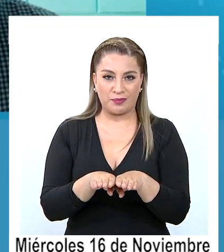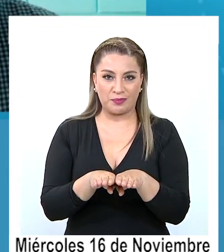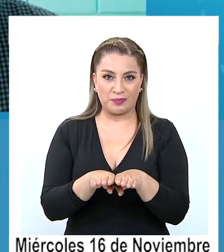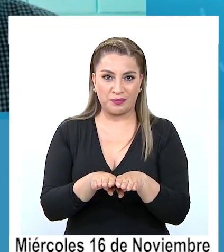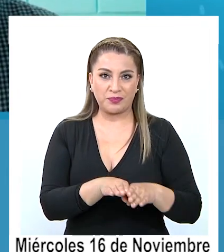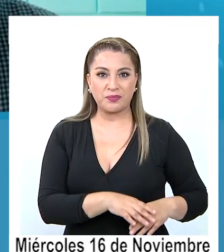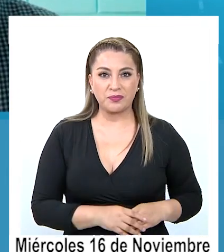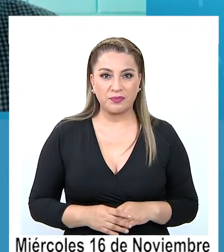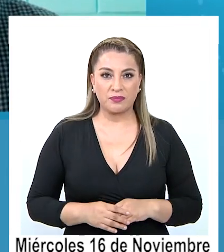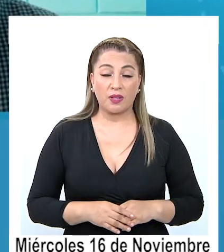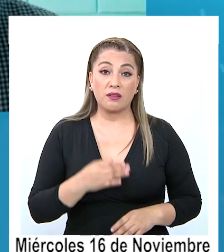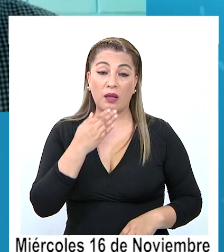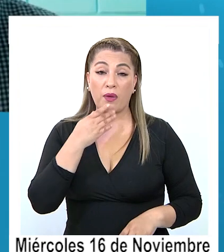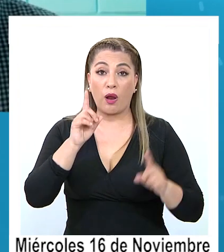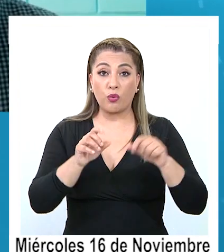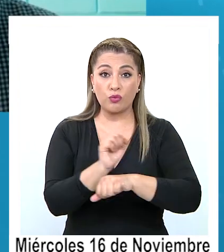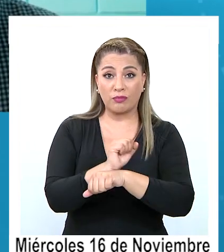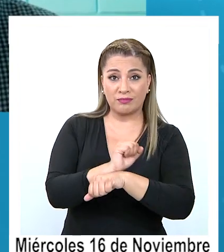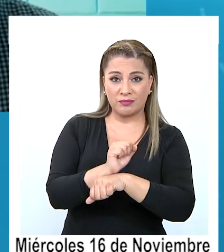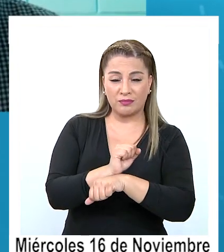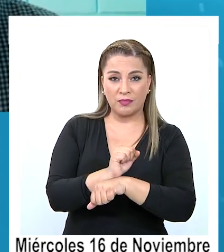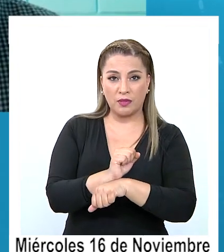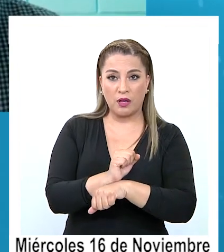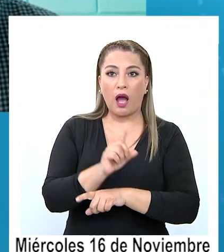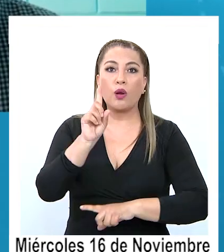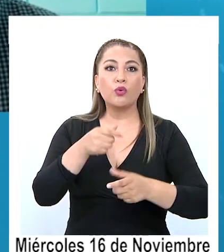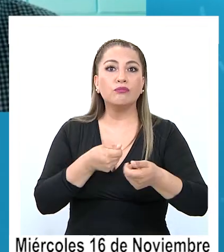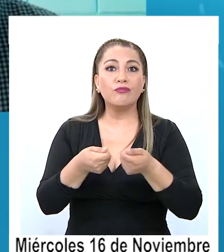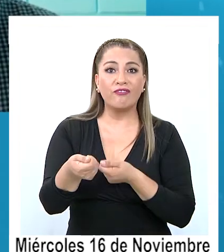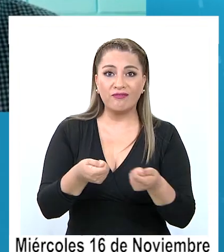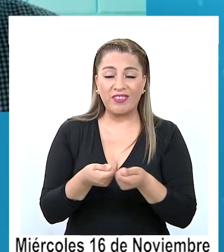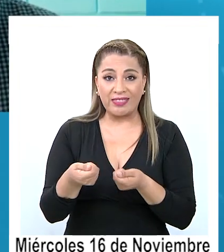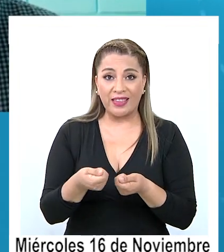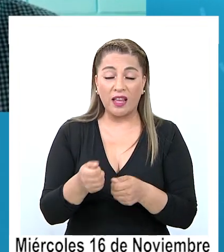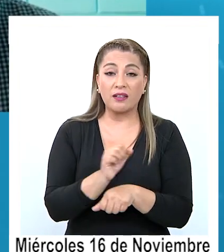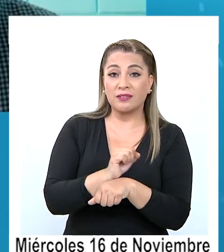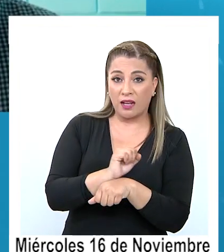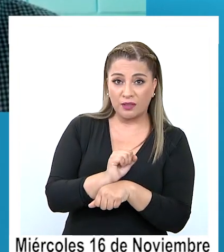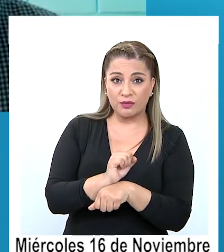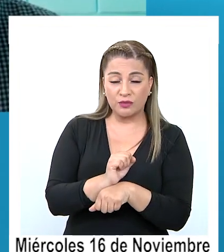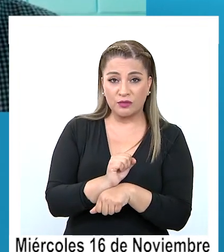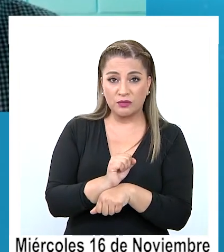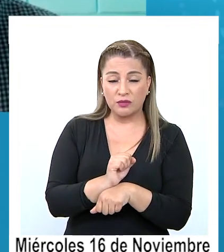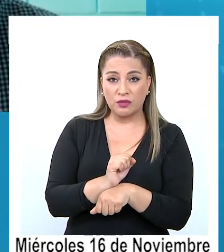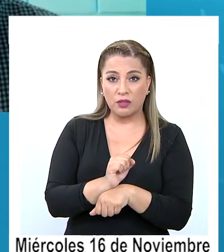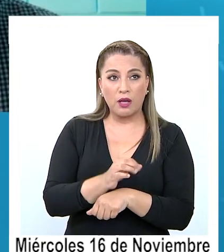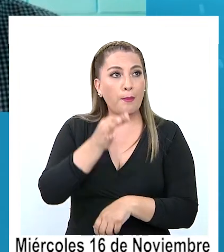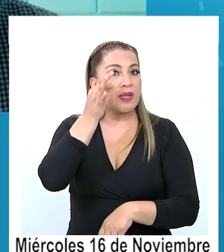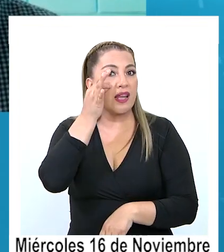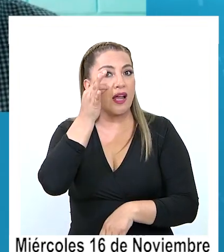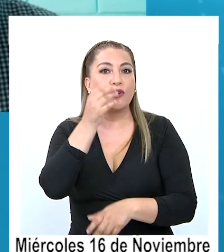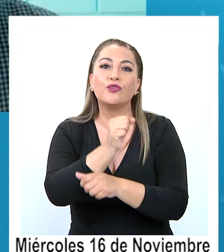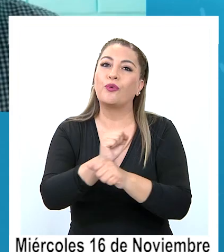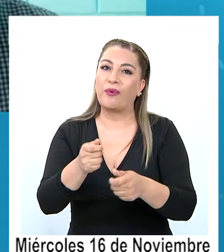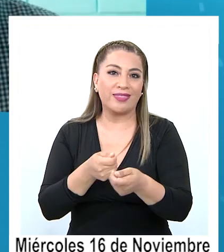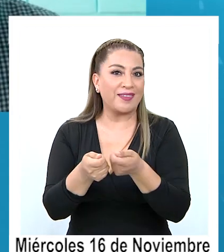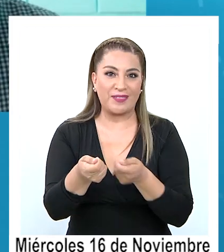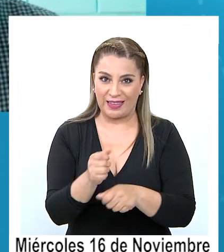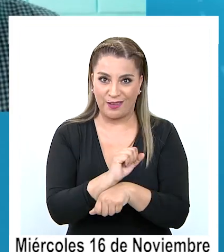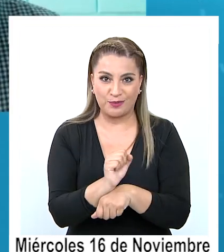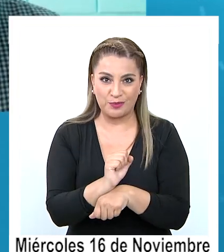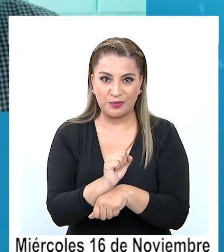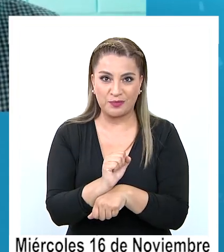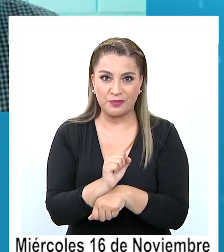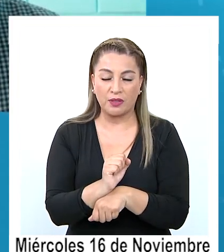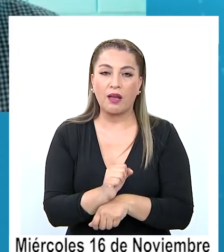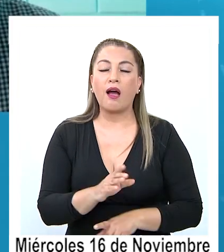inscribir, en el caso de los vehículos motorizados. Las personas que quieran vender o comprar vehículos motorizados y estén en el Registro Nacional de Deudores no lo podrán hacer. Aquellas